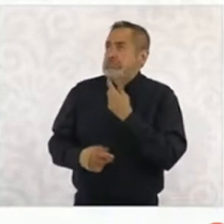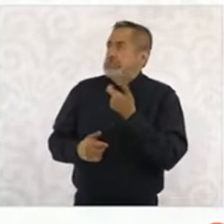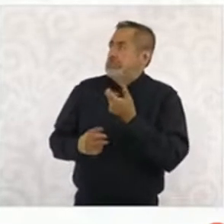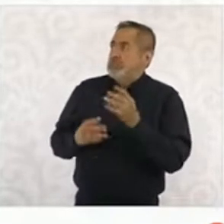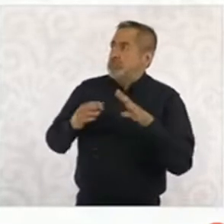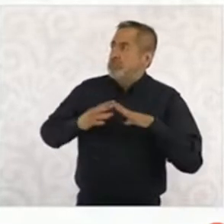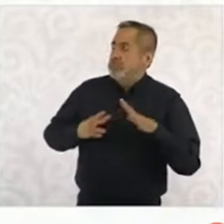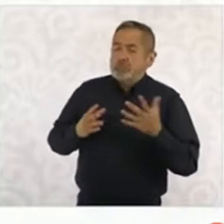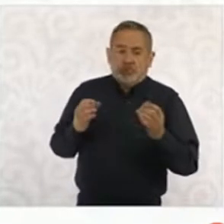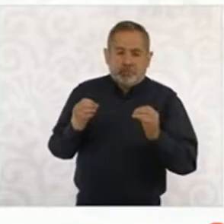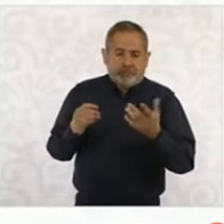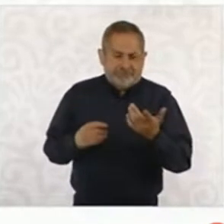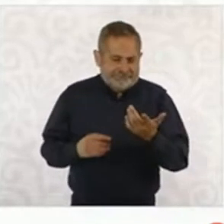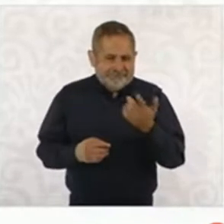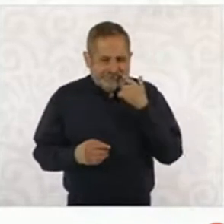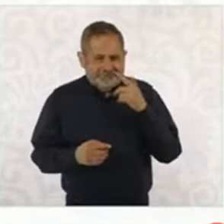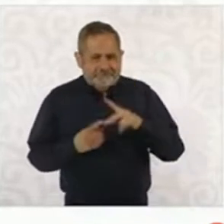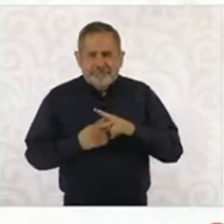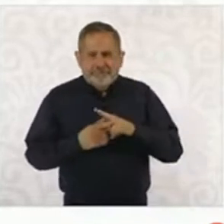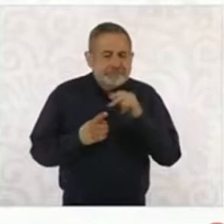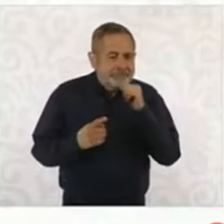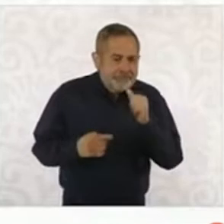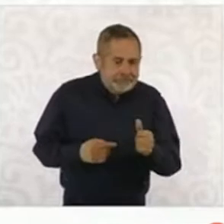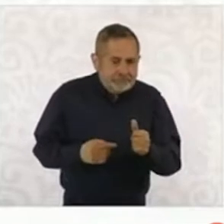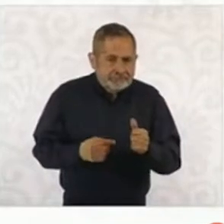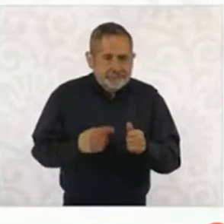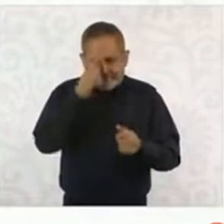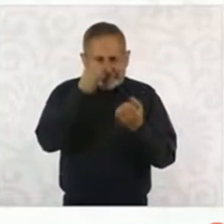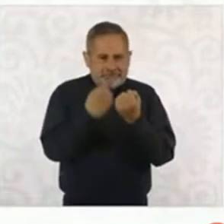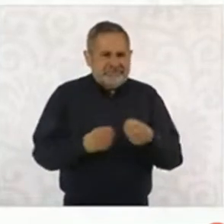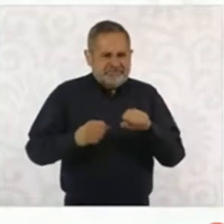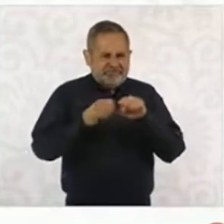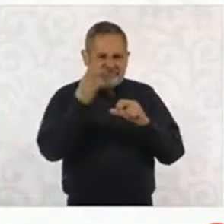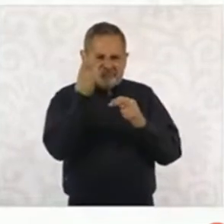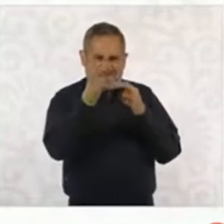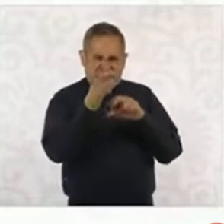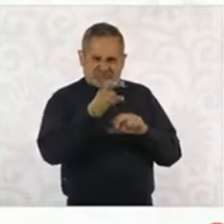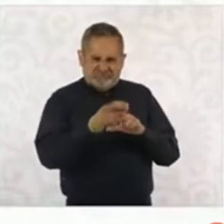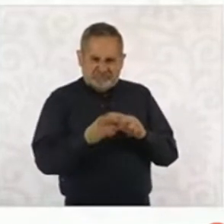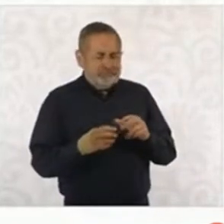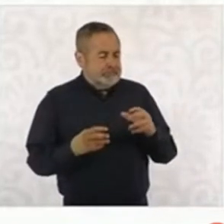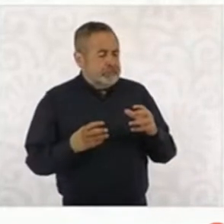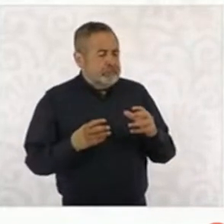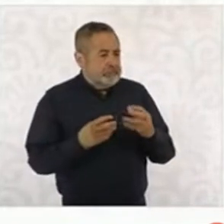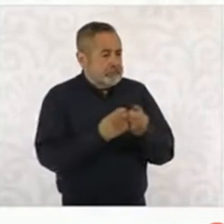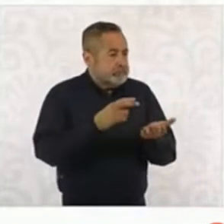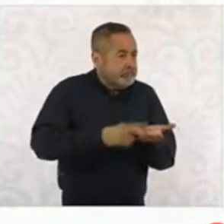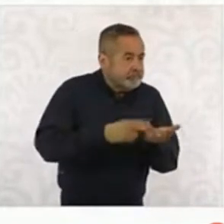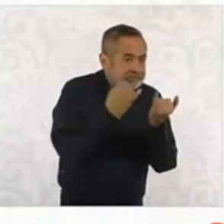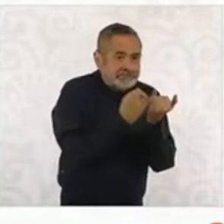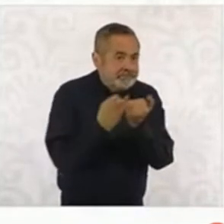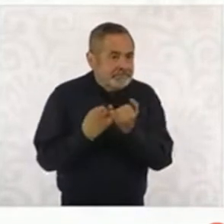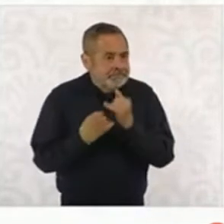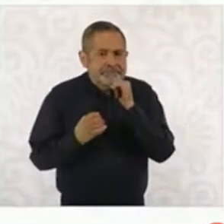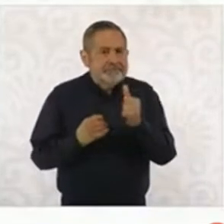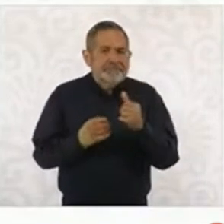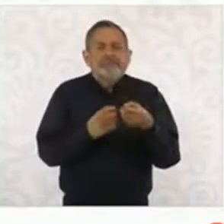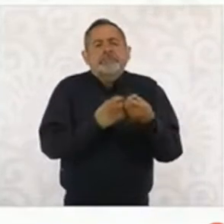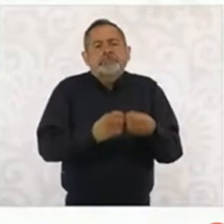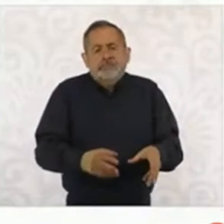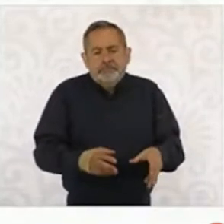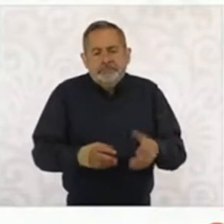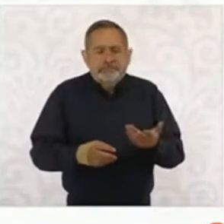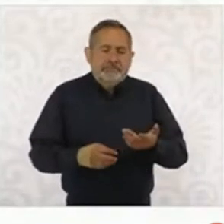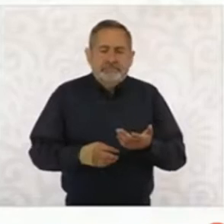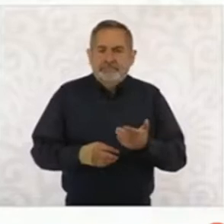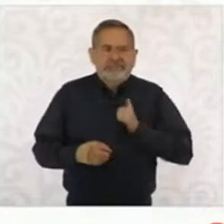promedio de cada acción. No todas las acciones en las empresas cuestan igual. Y entonces, pues aprovechaban que